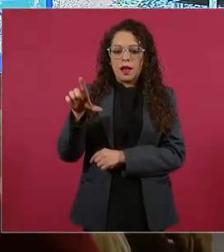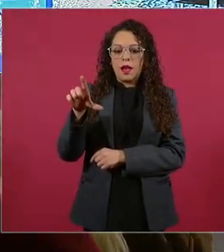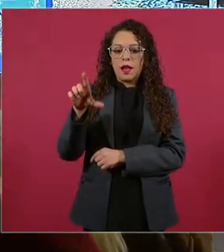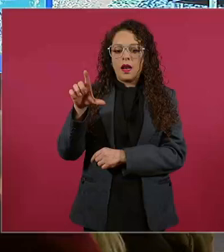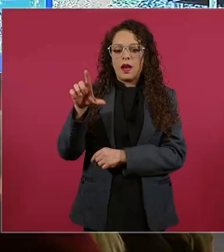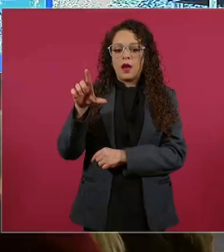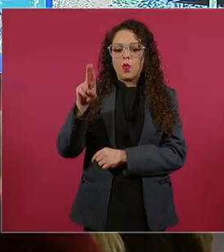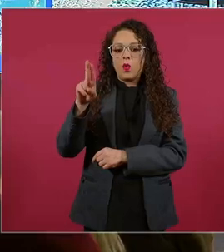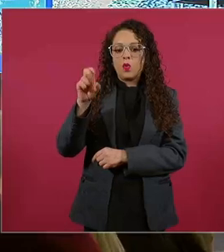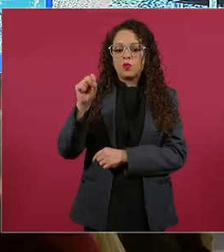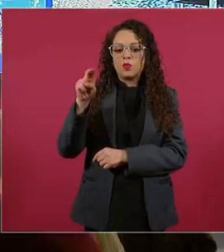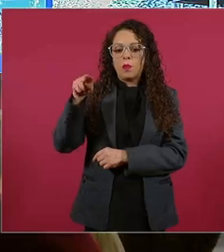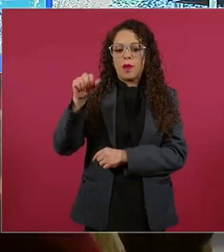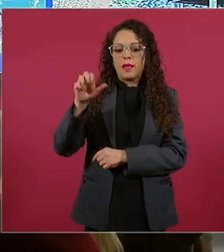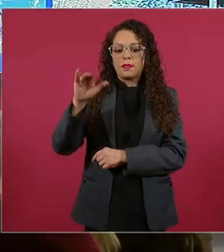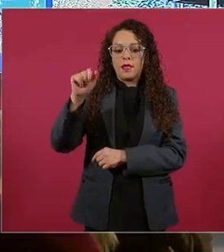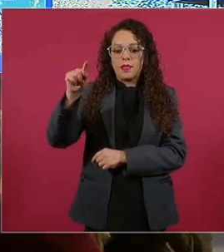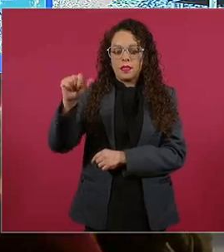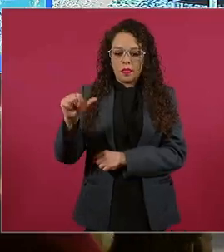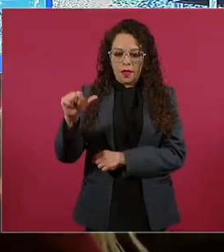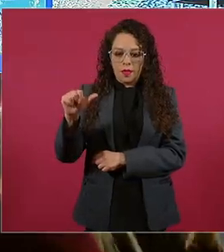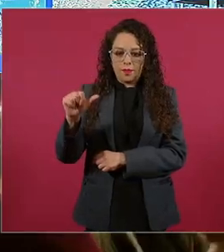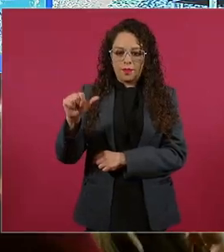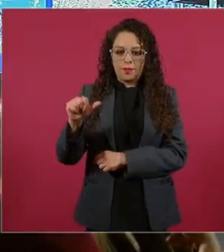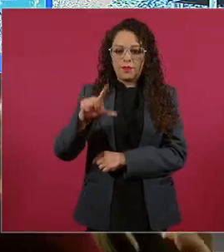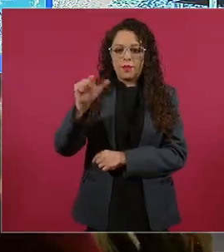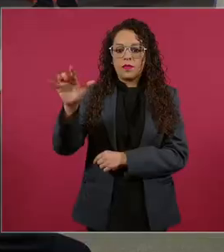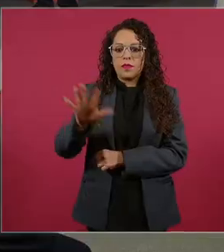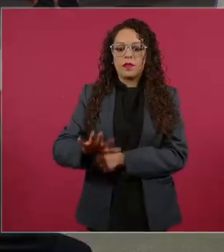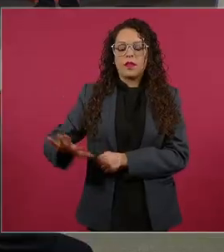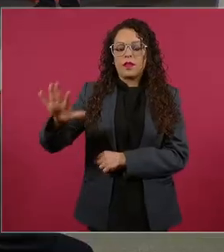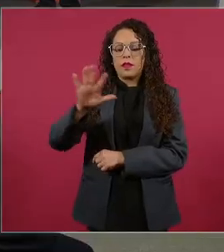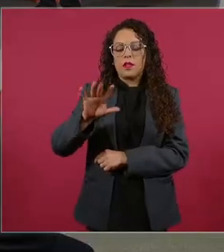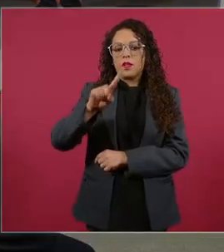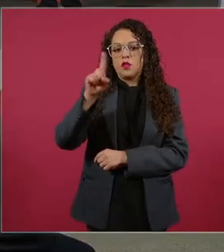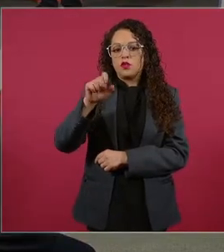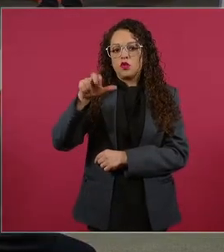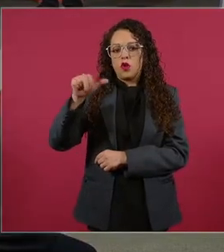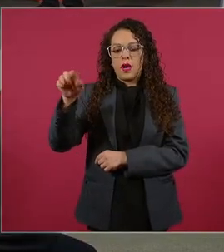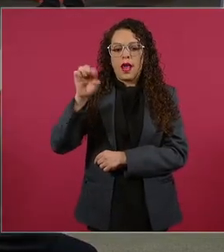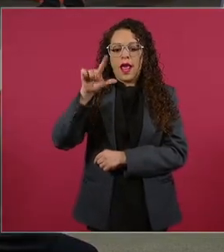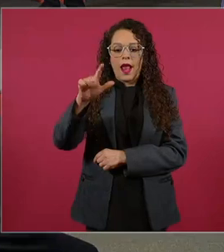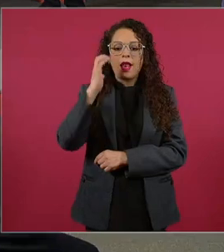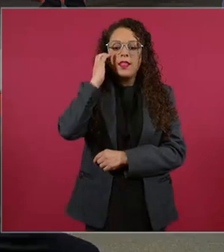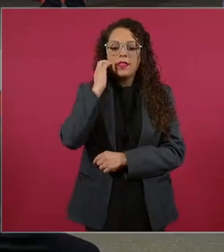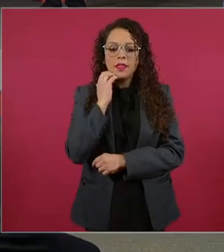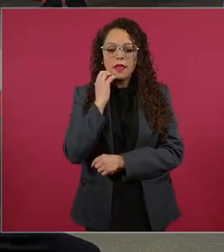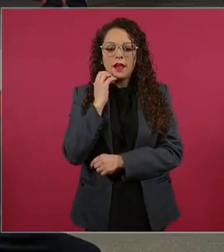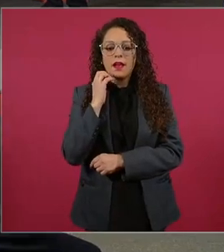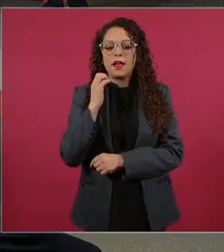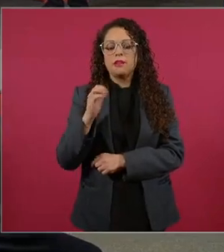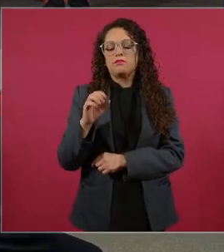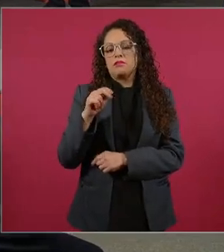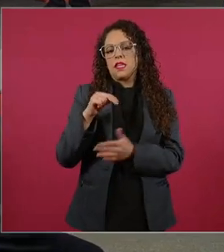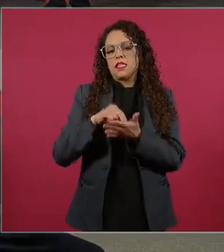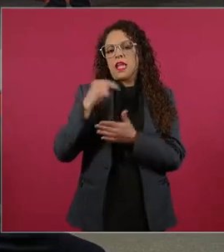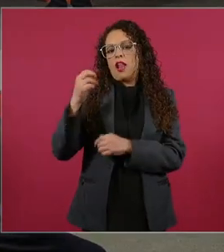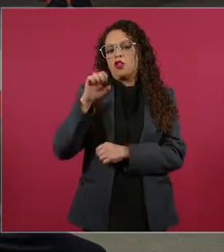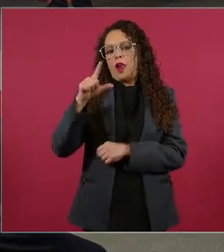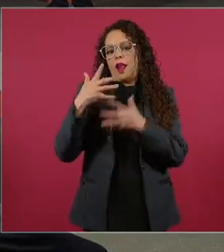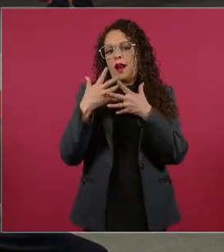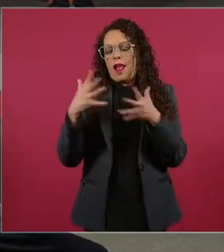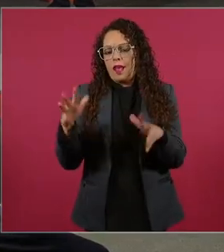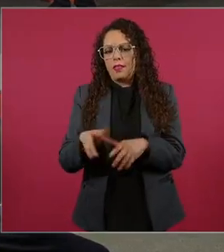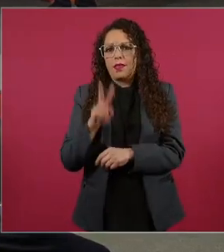desde Candelaria podemos acceder a la zona arqueológica del Tigre, al Parque Urbano Salto Grande. Son muchas las maravillas